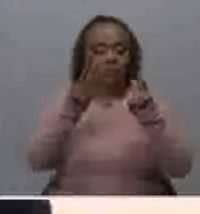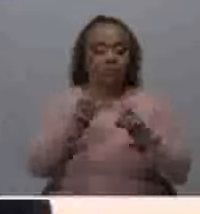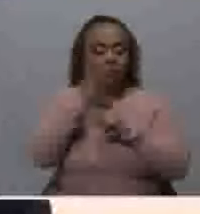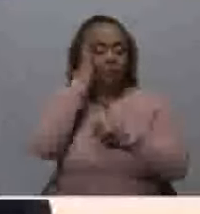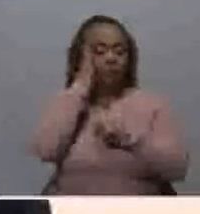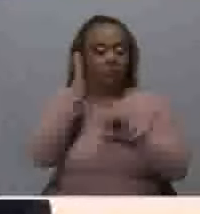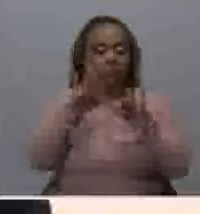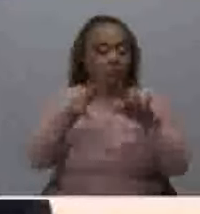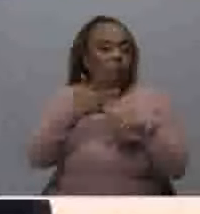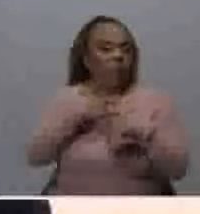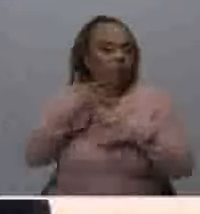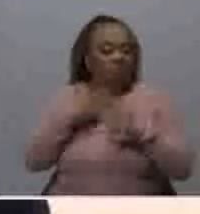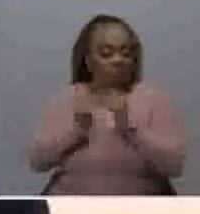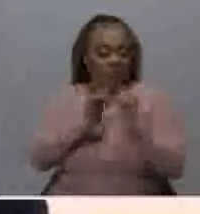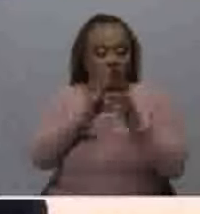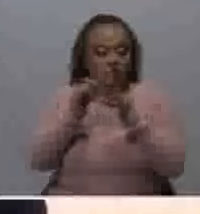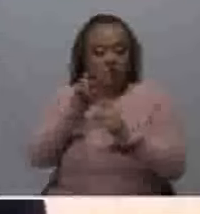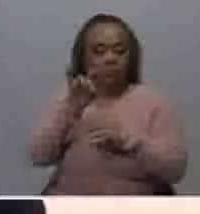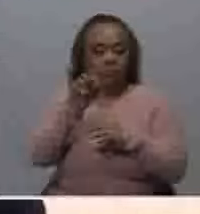lo de Vivas?